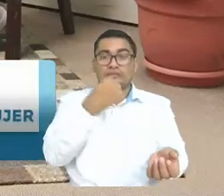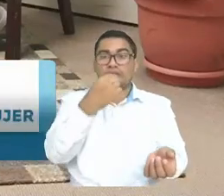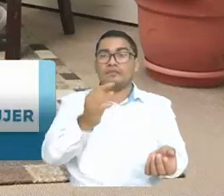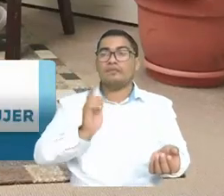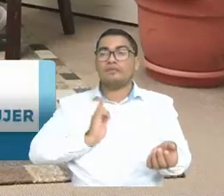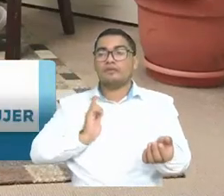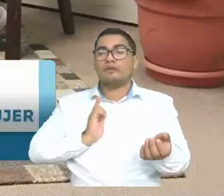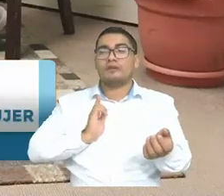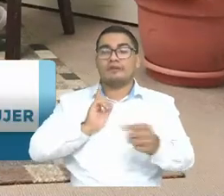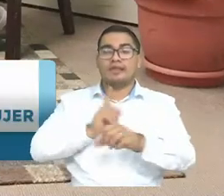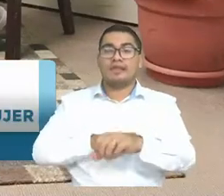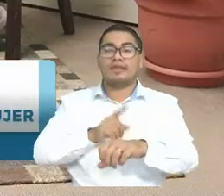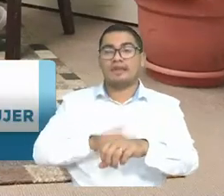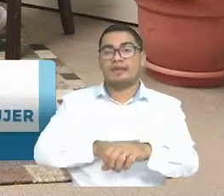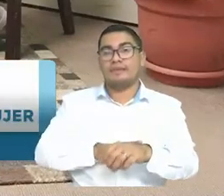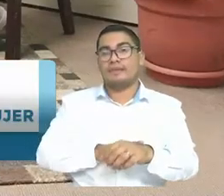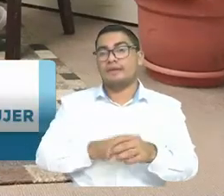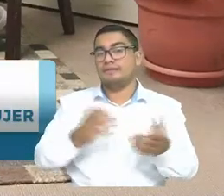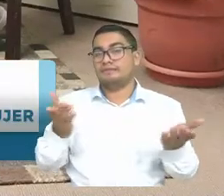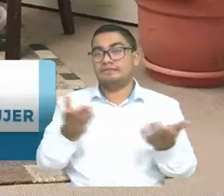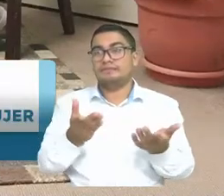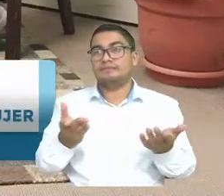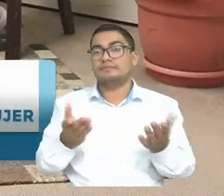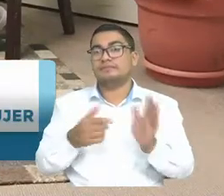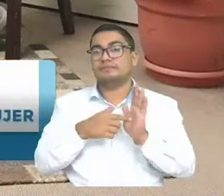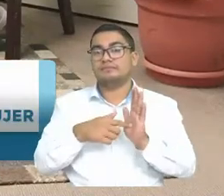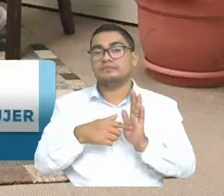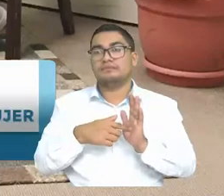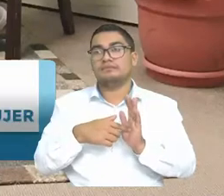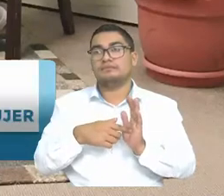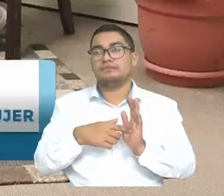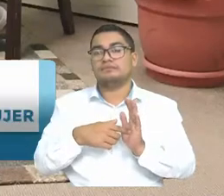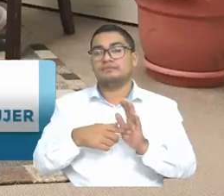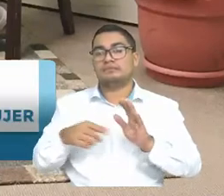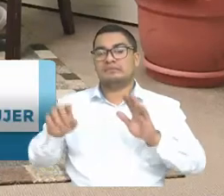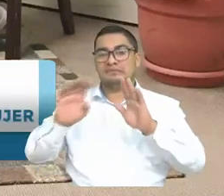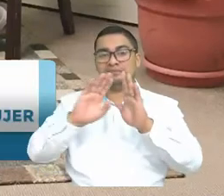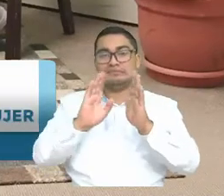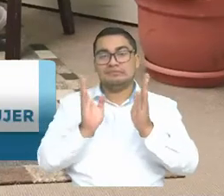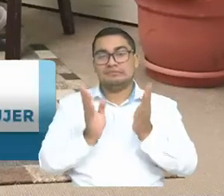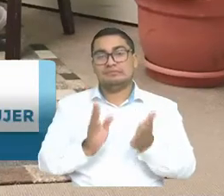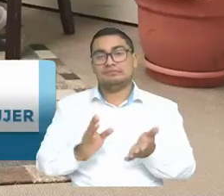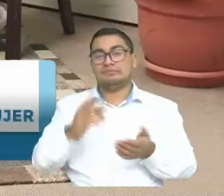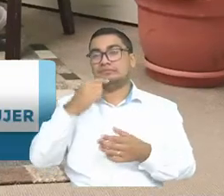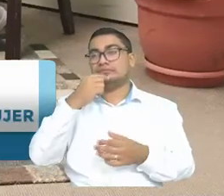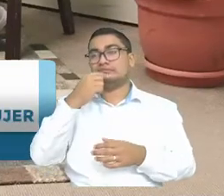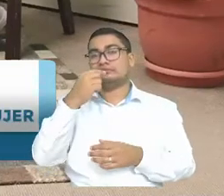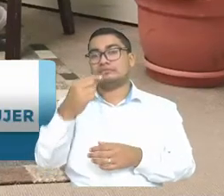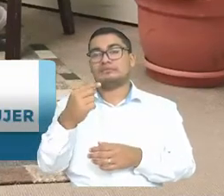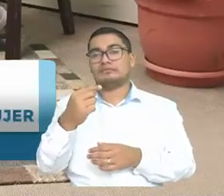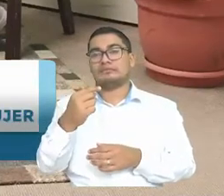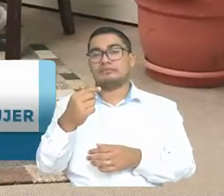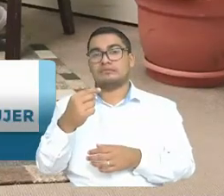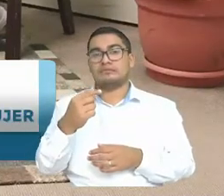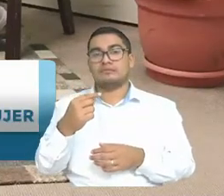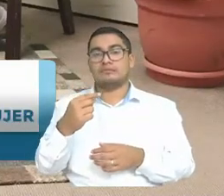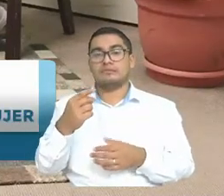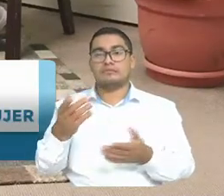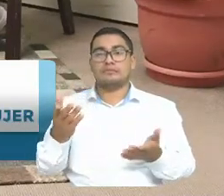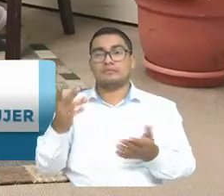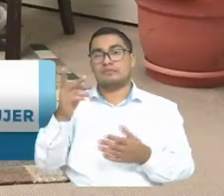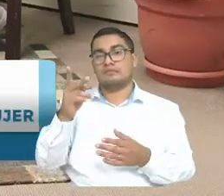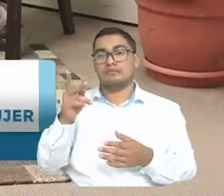un tiempo de aplicación, ¿verdad? Por ejemplo, si llega una mujer con una